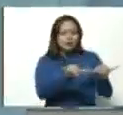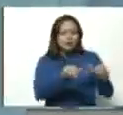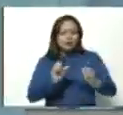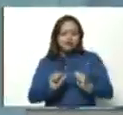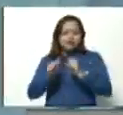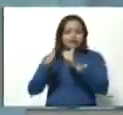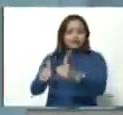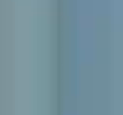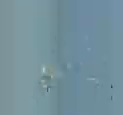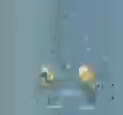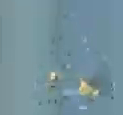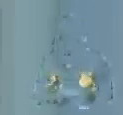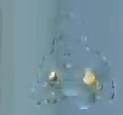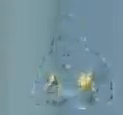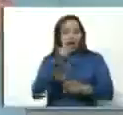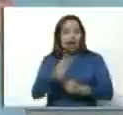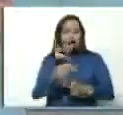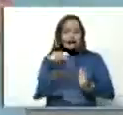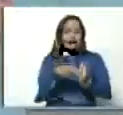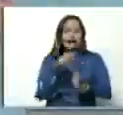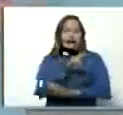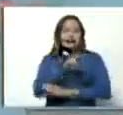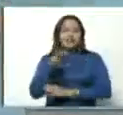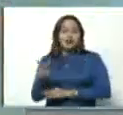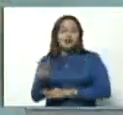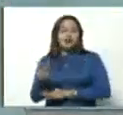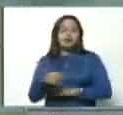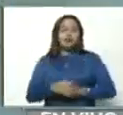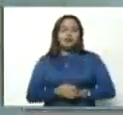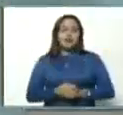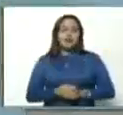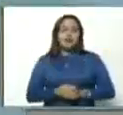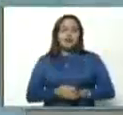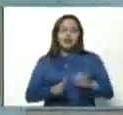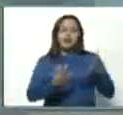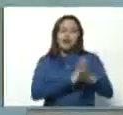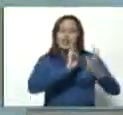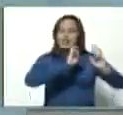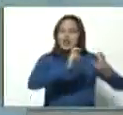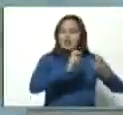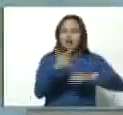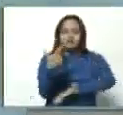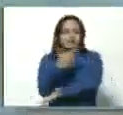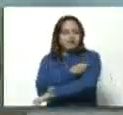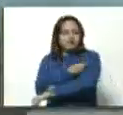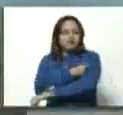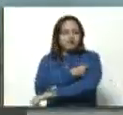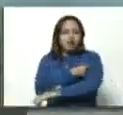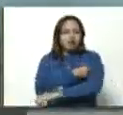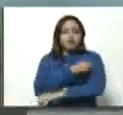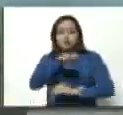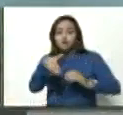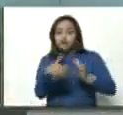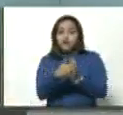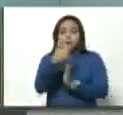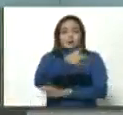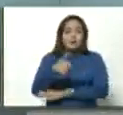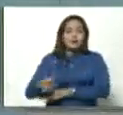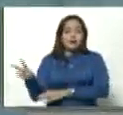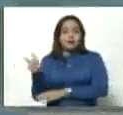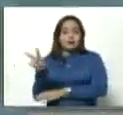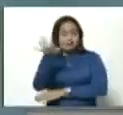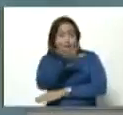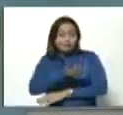iniciado y arrancado este 2022 por todo lo alto en el sistema, en el tema de la inmunización para todos y cada uno de los venezolanos.